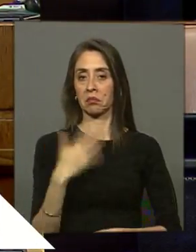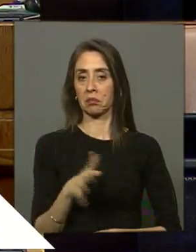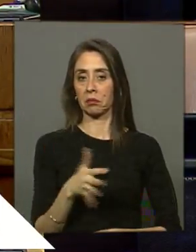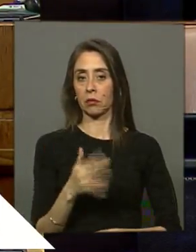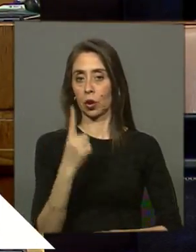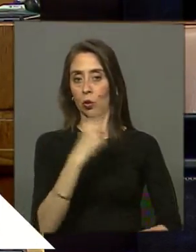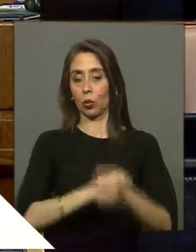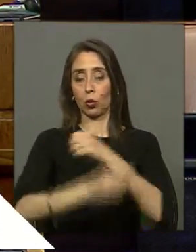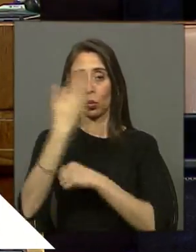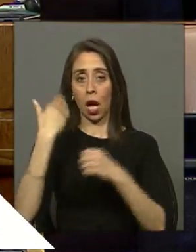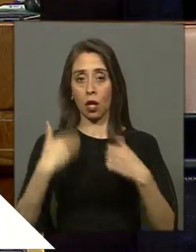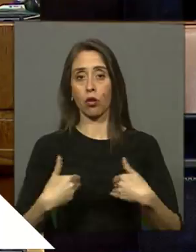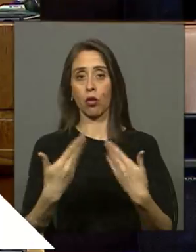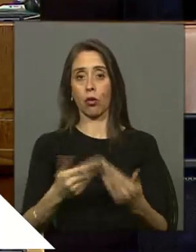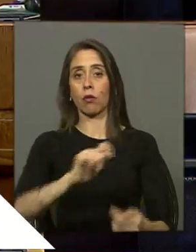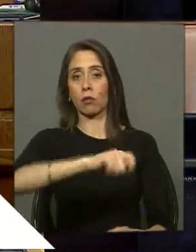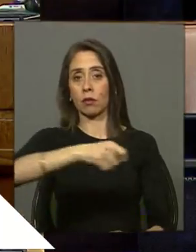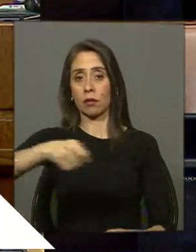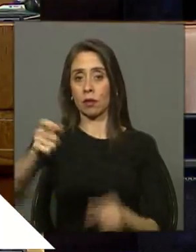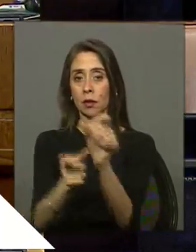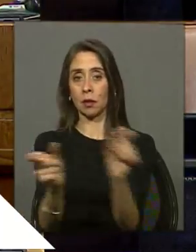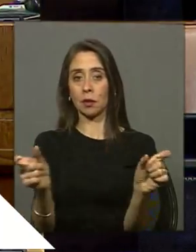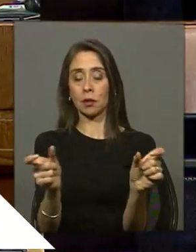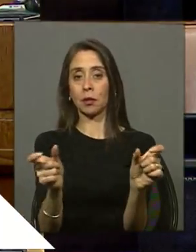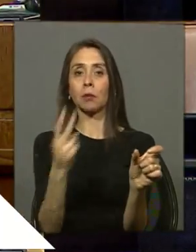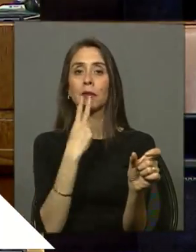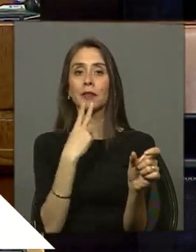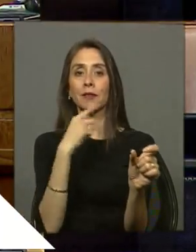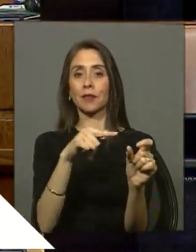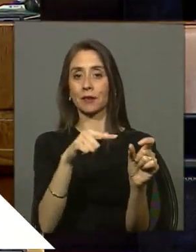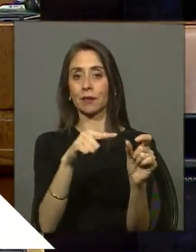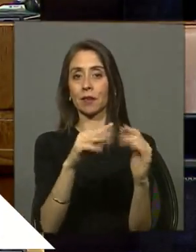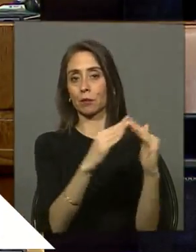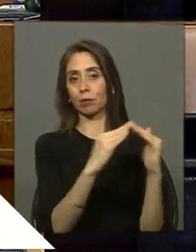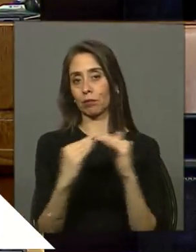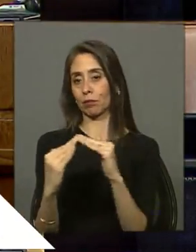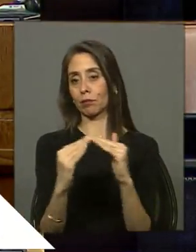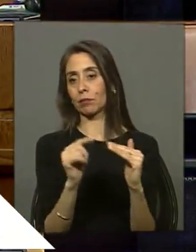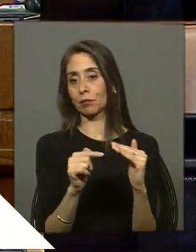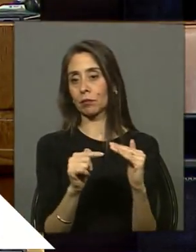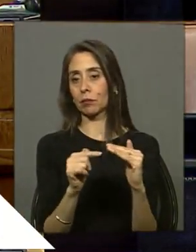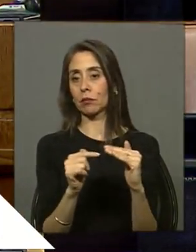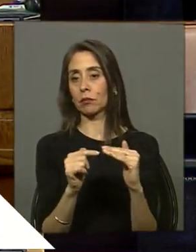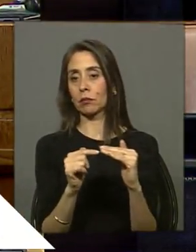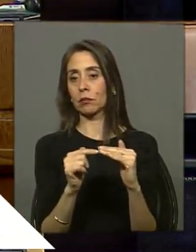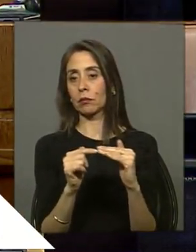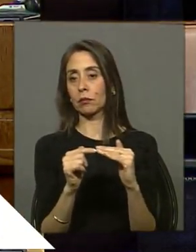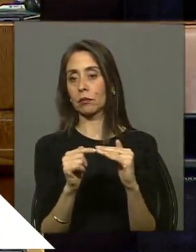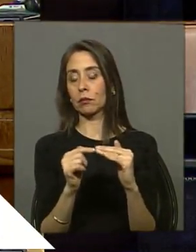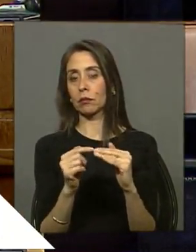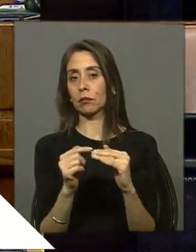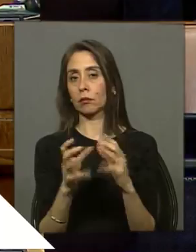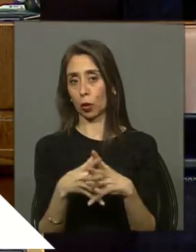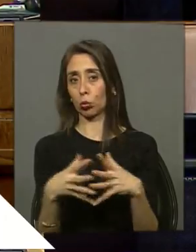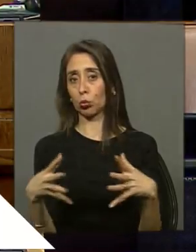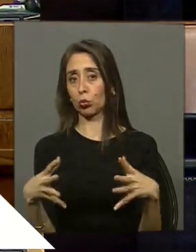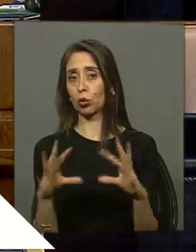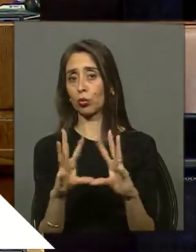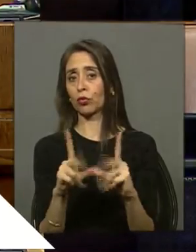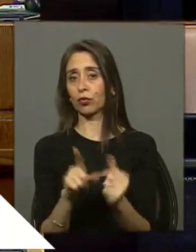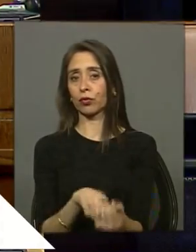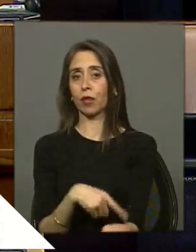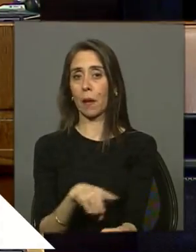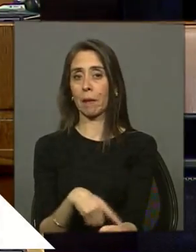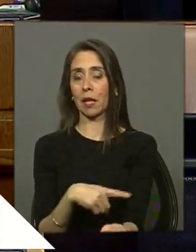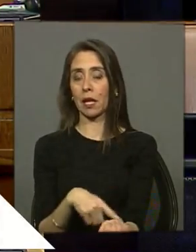un año a sus respectivos habitantes que son muchas familias que están